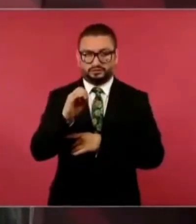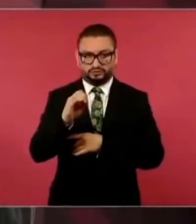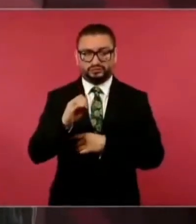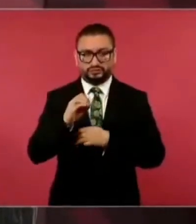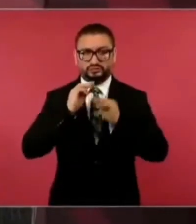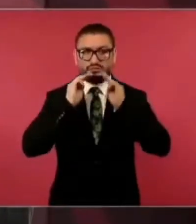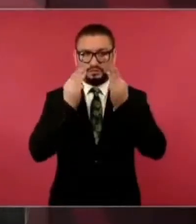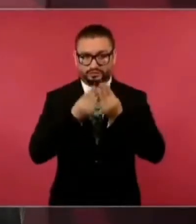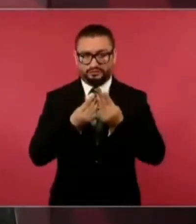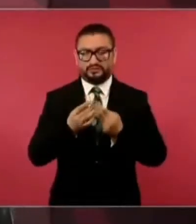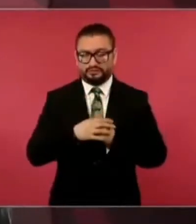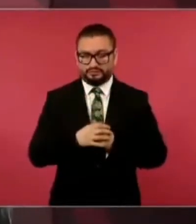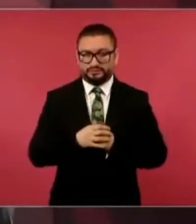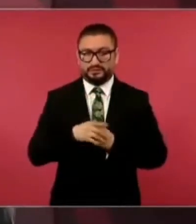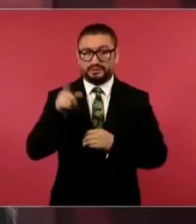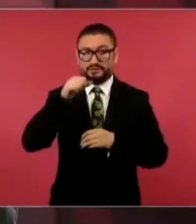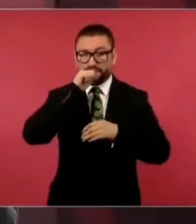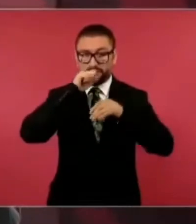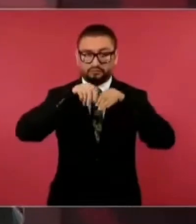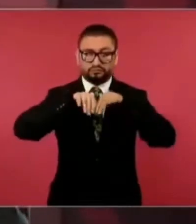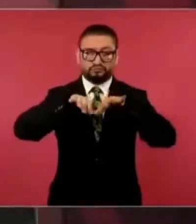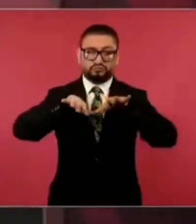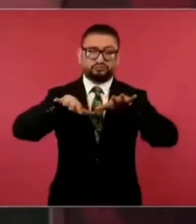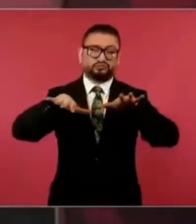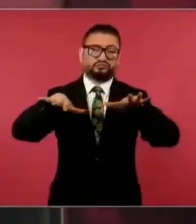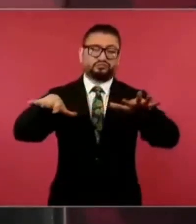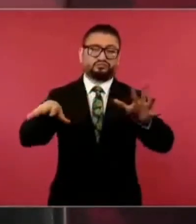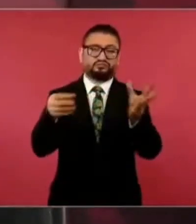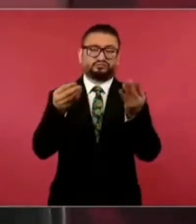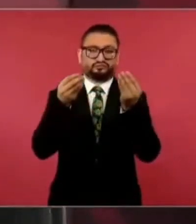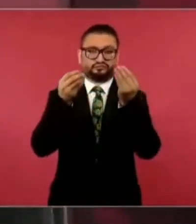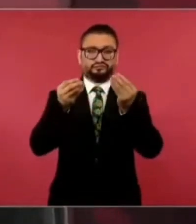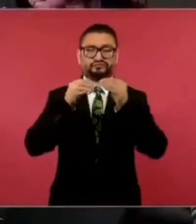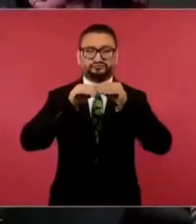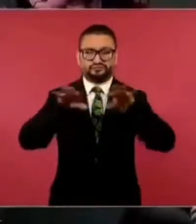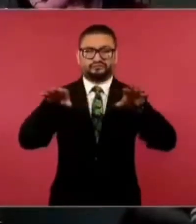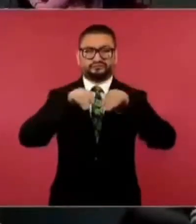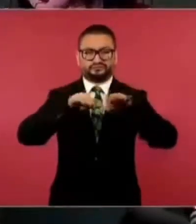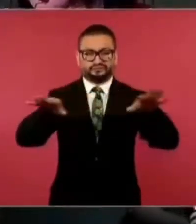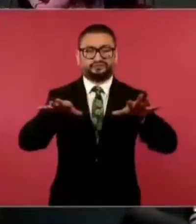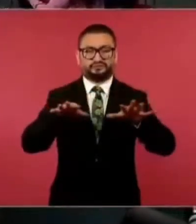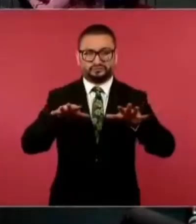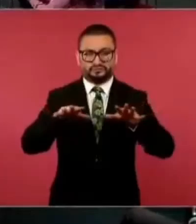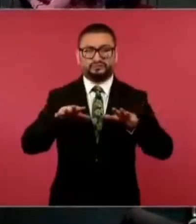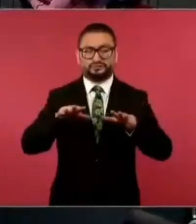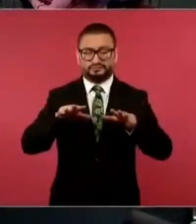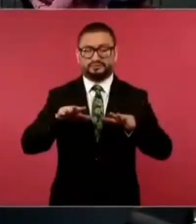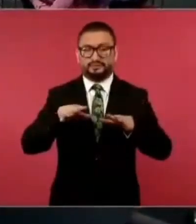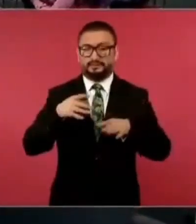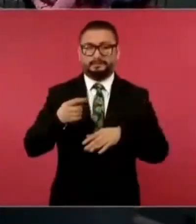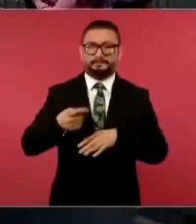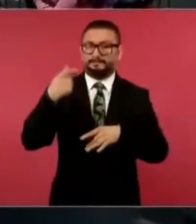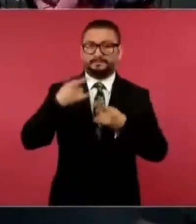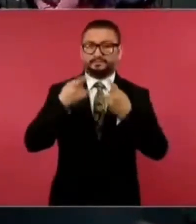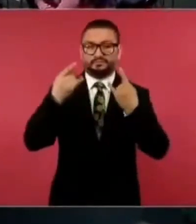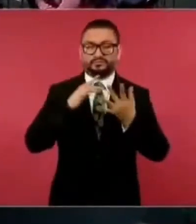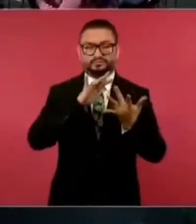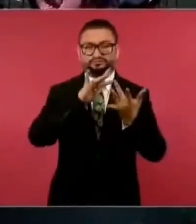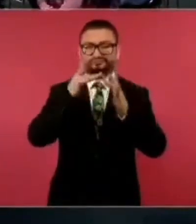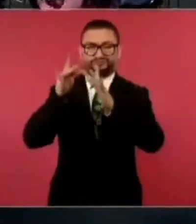y es la campaña más difundida en toda la historia de las redes